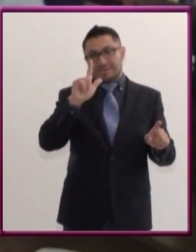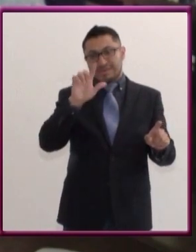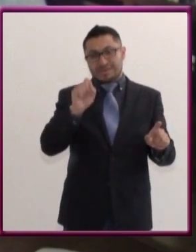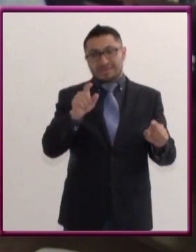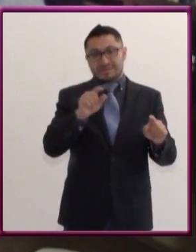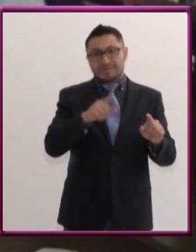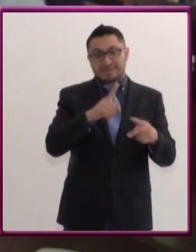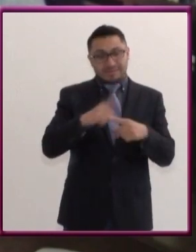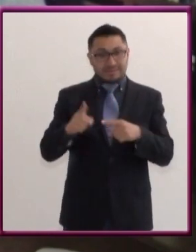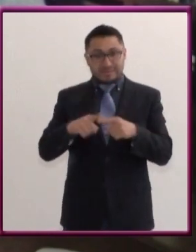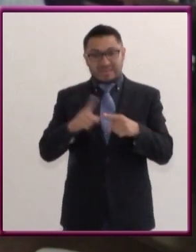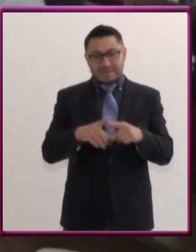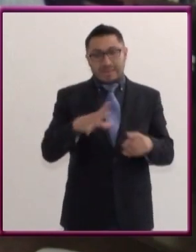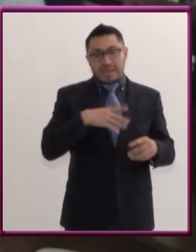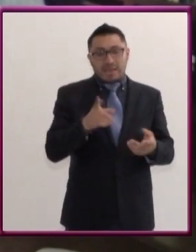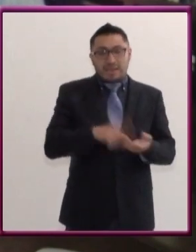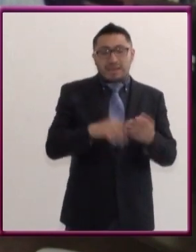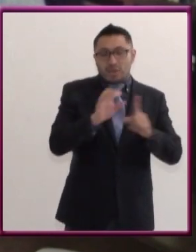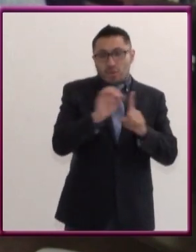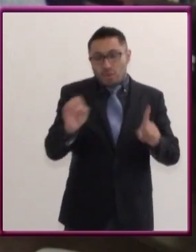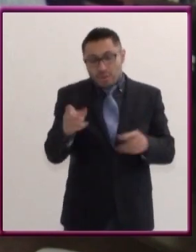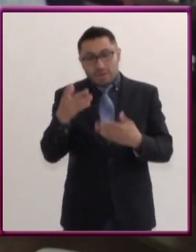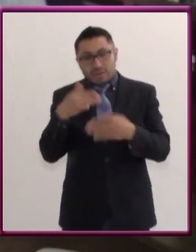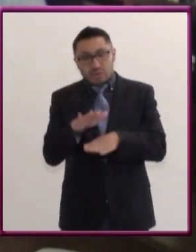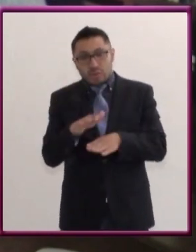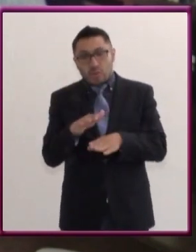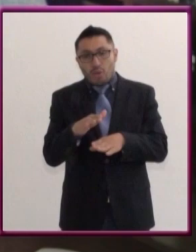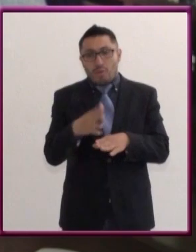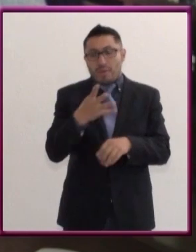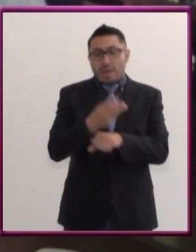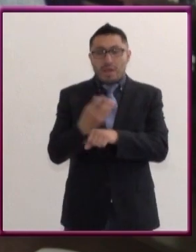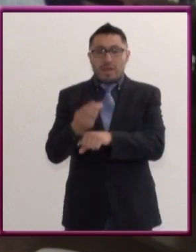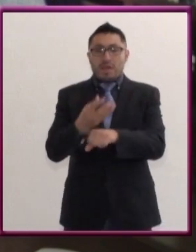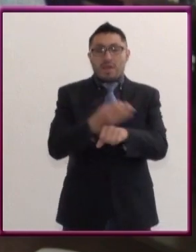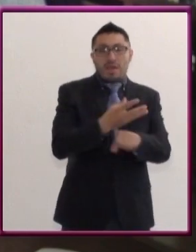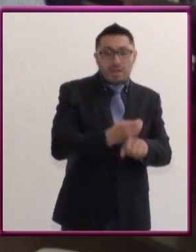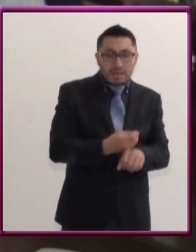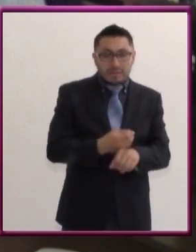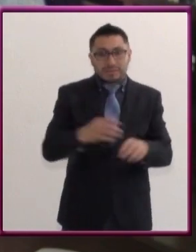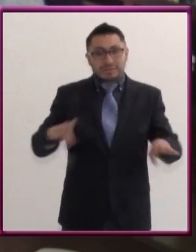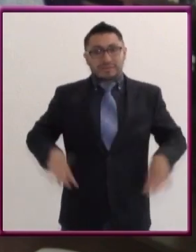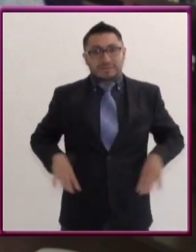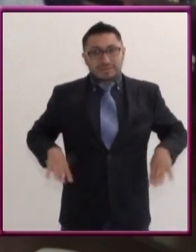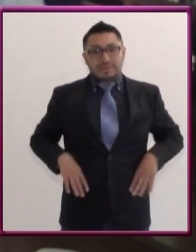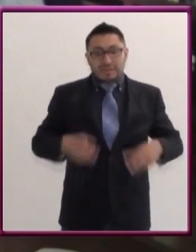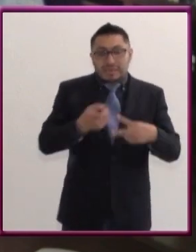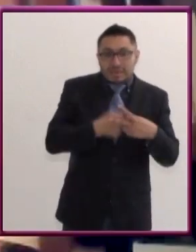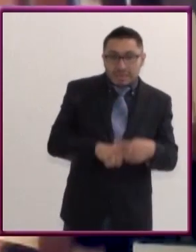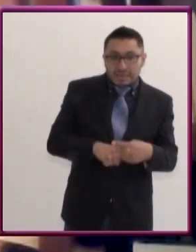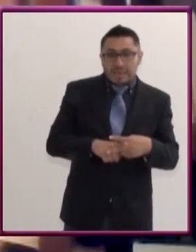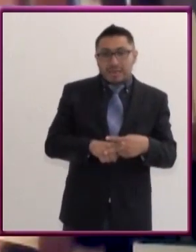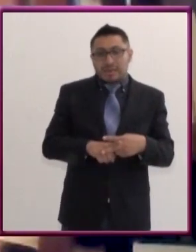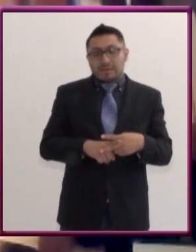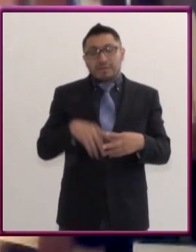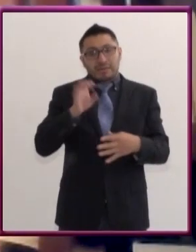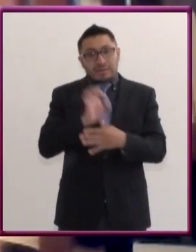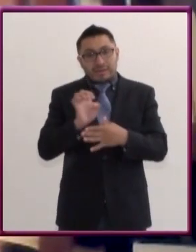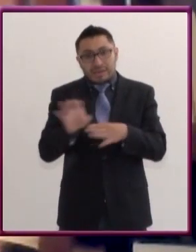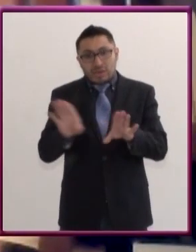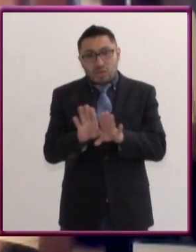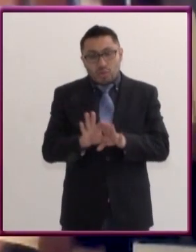en donde se habla de soluciones con condiciones iniciales.